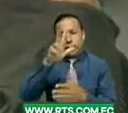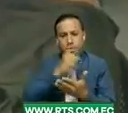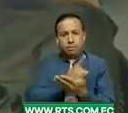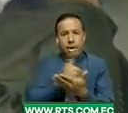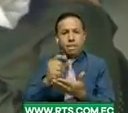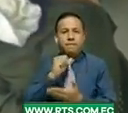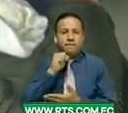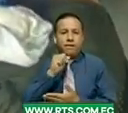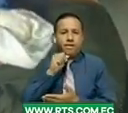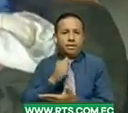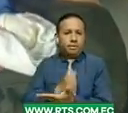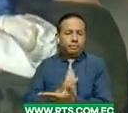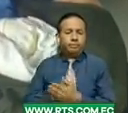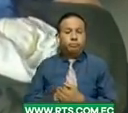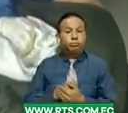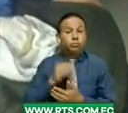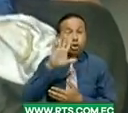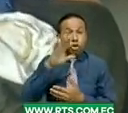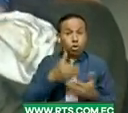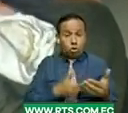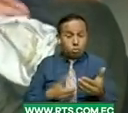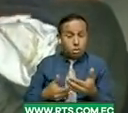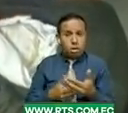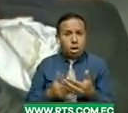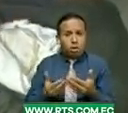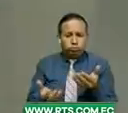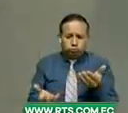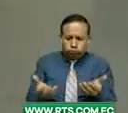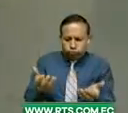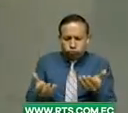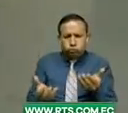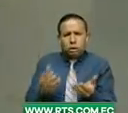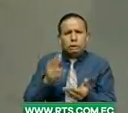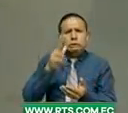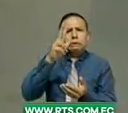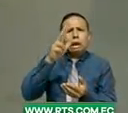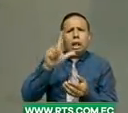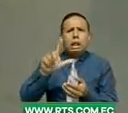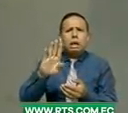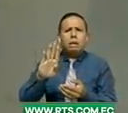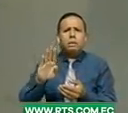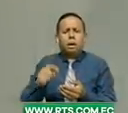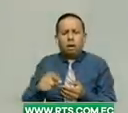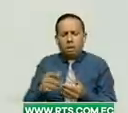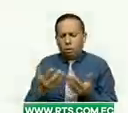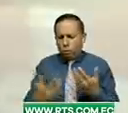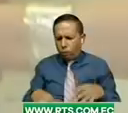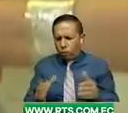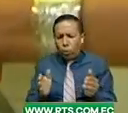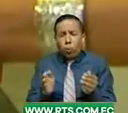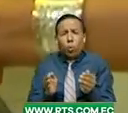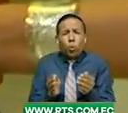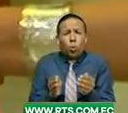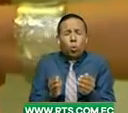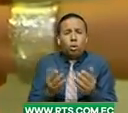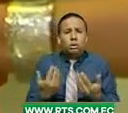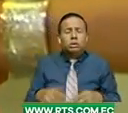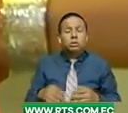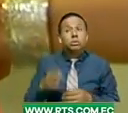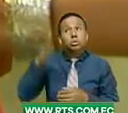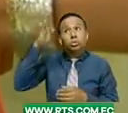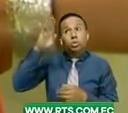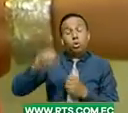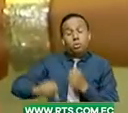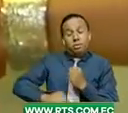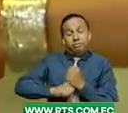Los quintillizos llegaron al mundo con un peso promedio de un poco más de 3 libras cada uno. Para tener un bebé siempre es una bendición y